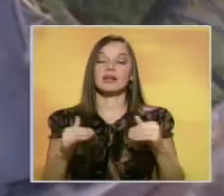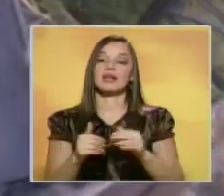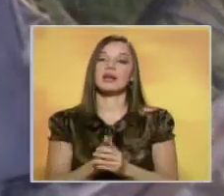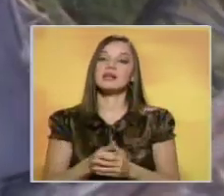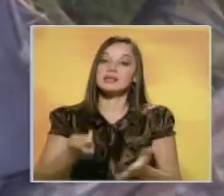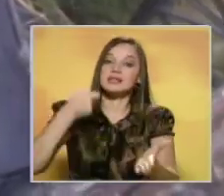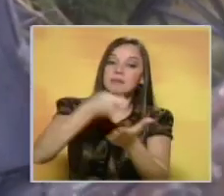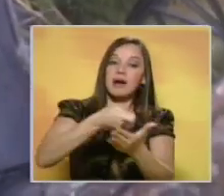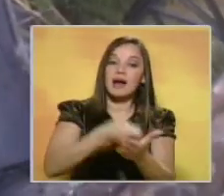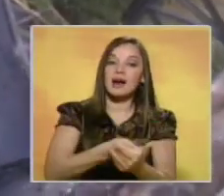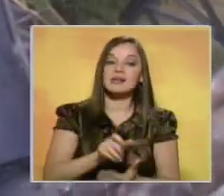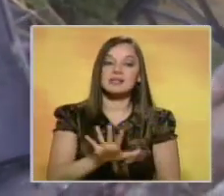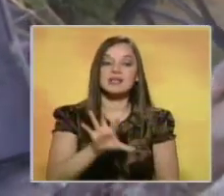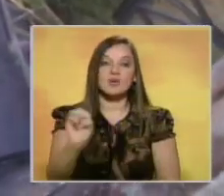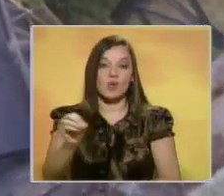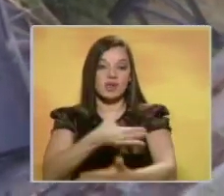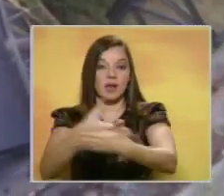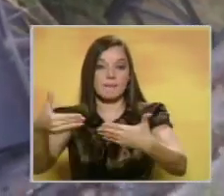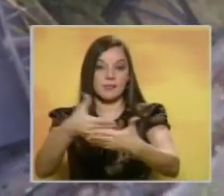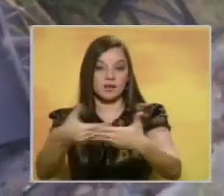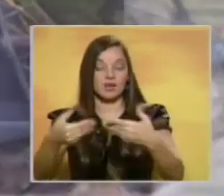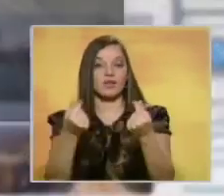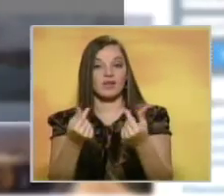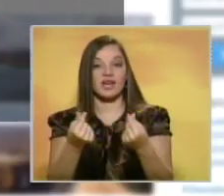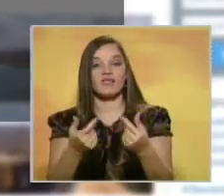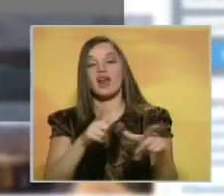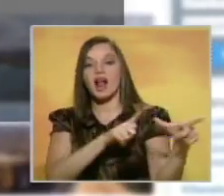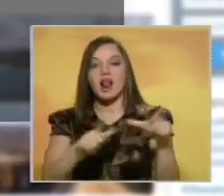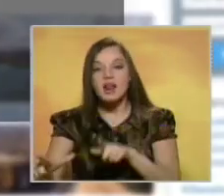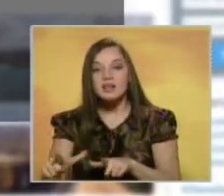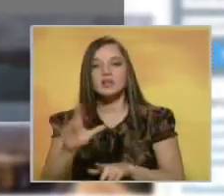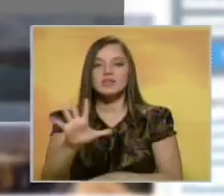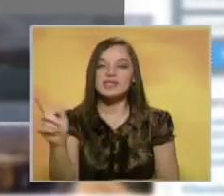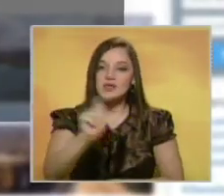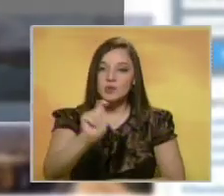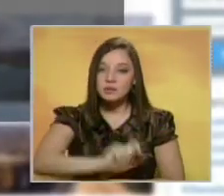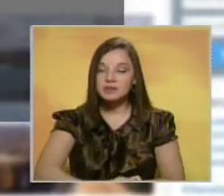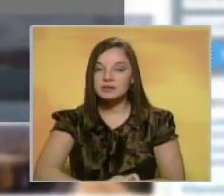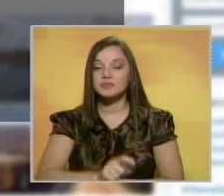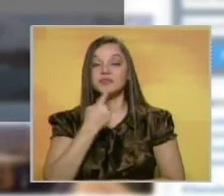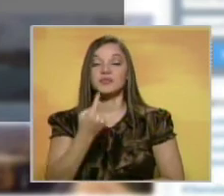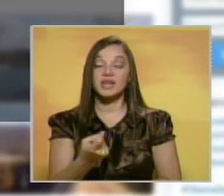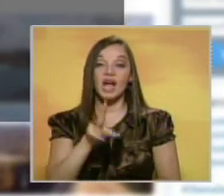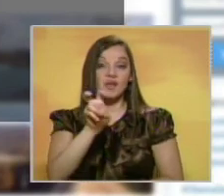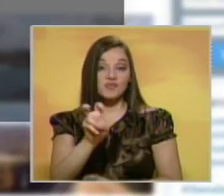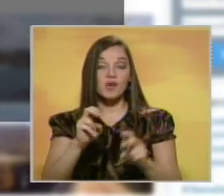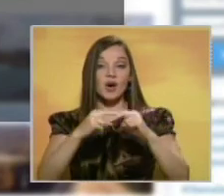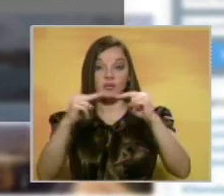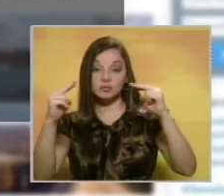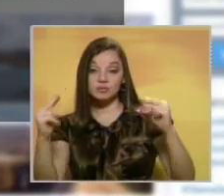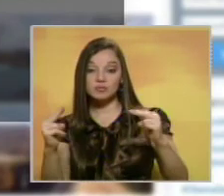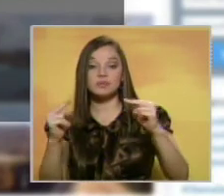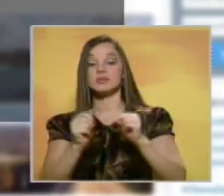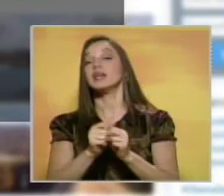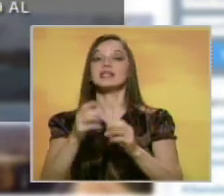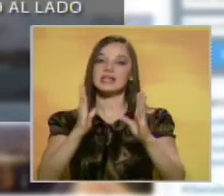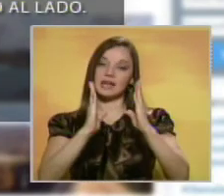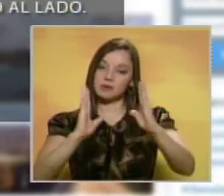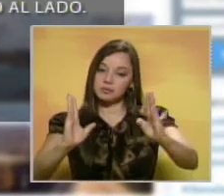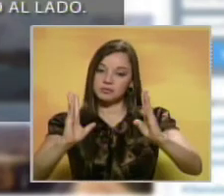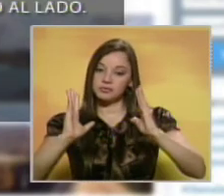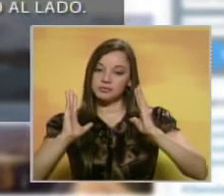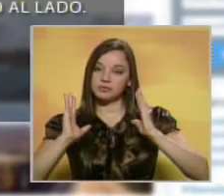una inversión de 50 millones de bolívares y estará listo en 5 meses. Añadió que el nuevo puente Llama poseerá vigas de